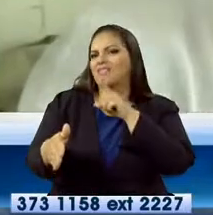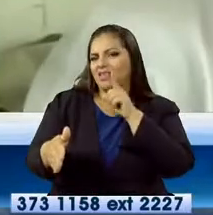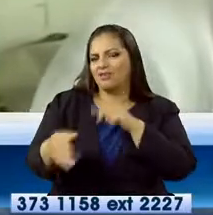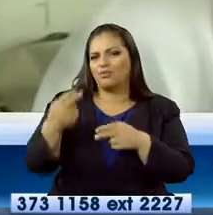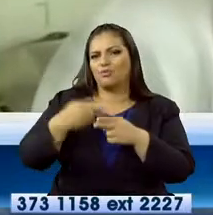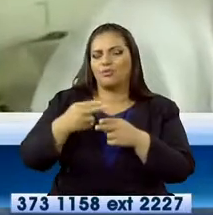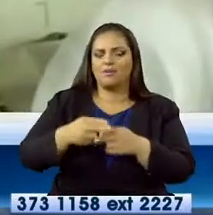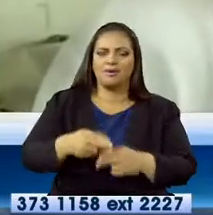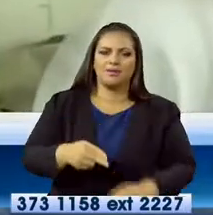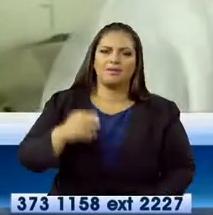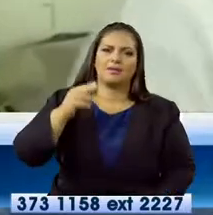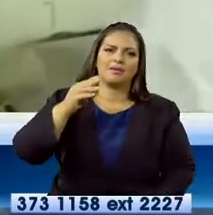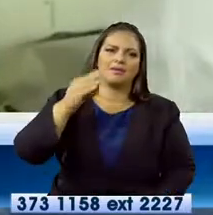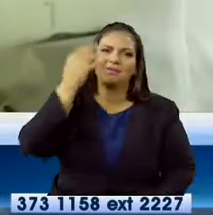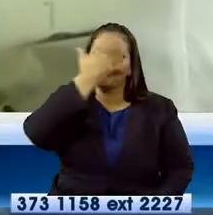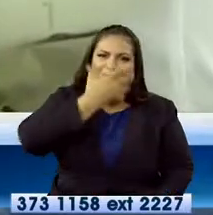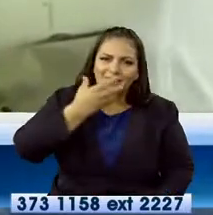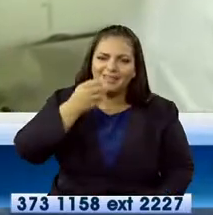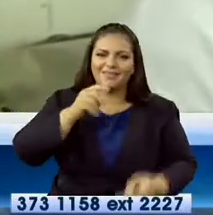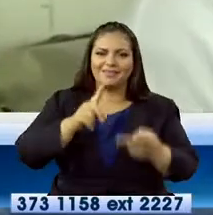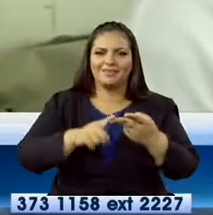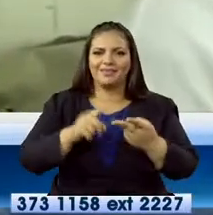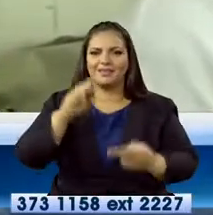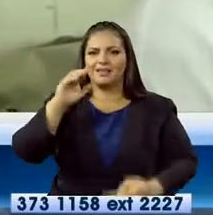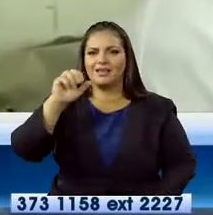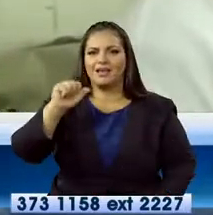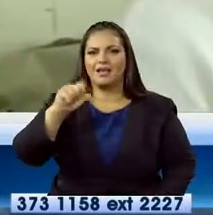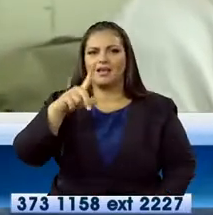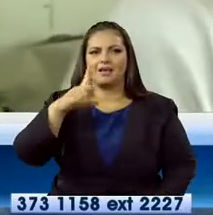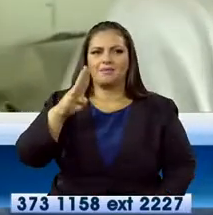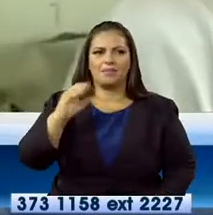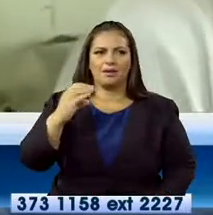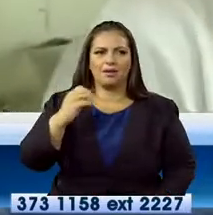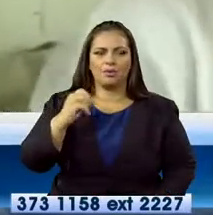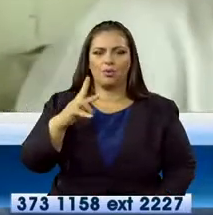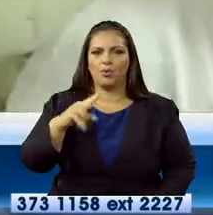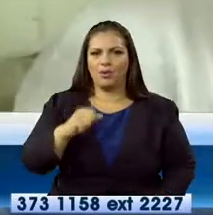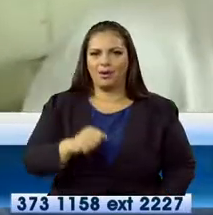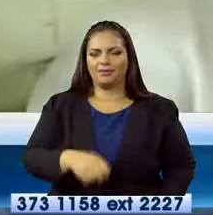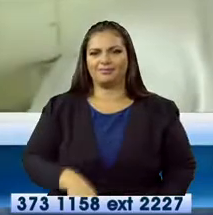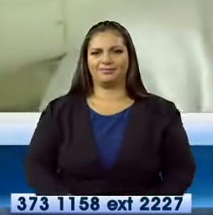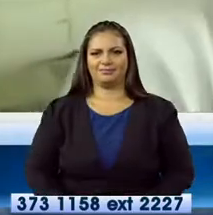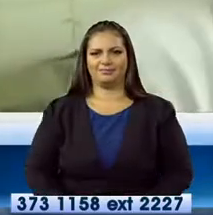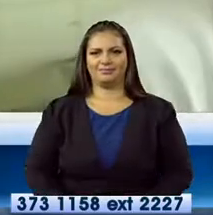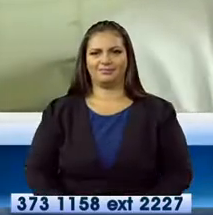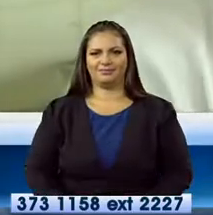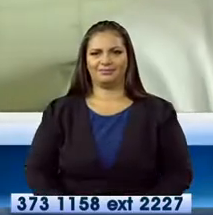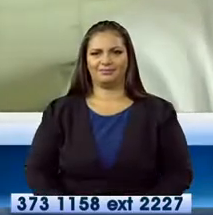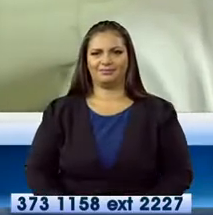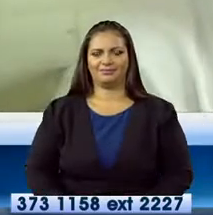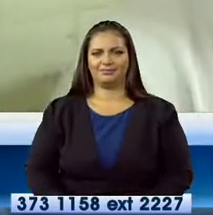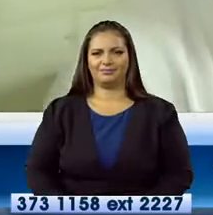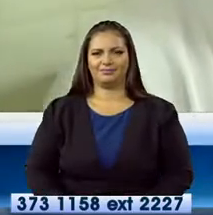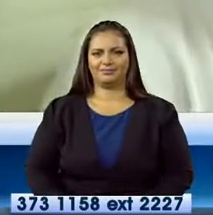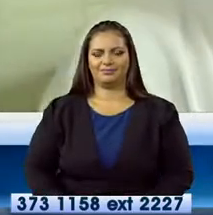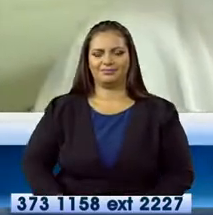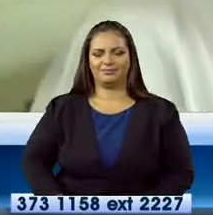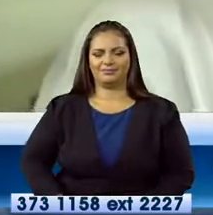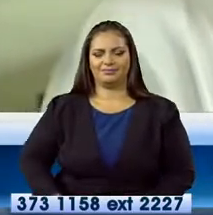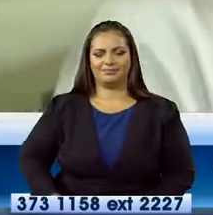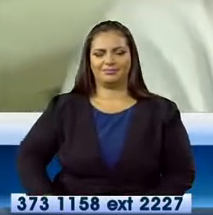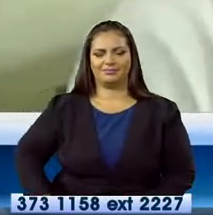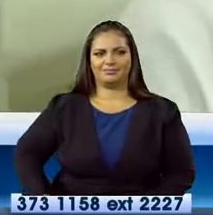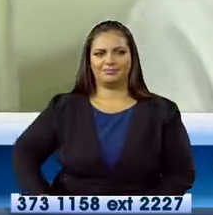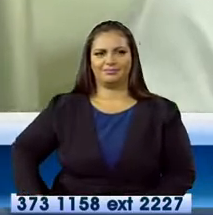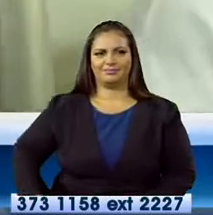guajú. Eso nosotros vendemos para los cevicheros. Para los que vean. ¿Y esos, cómo están los precios? ¿Se mantienen eso? Esos